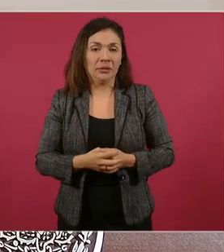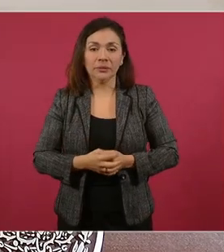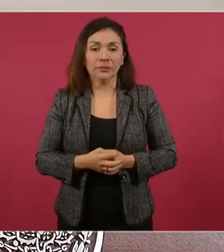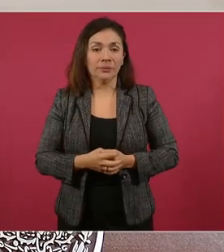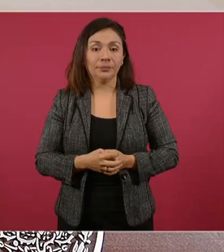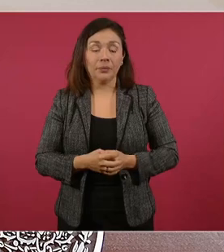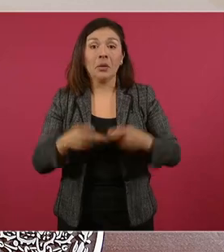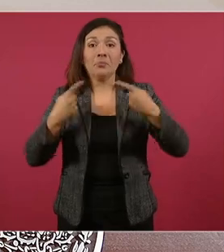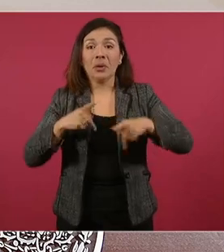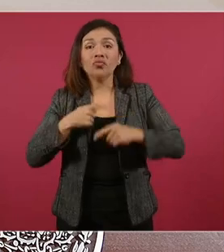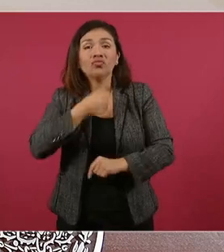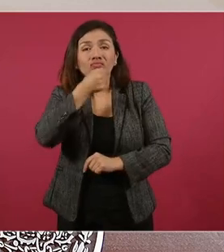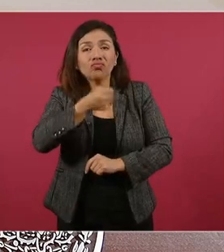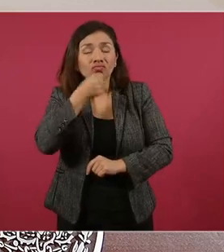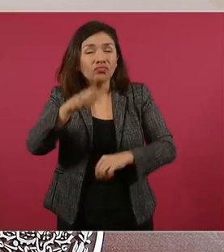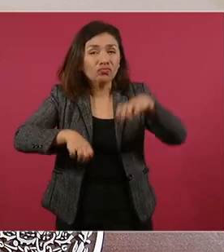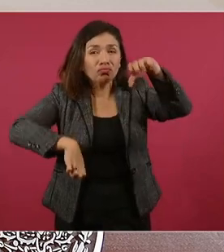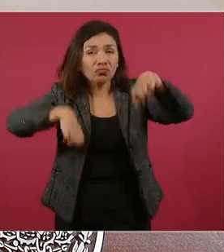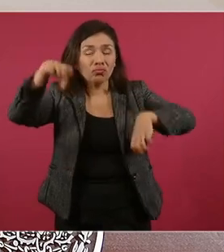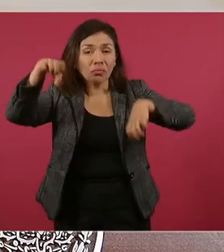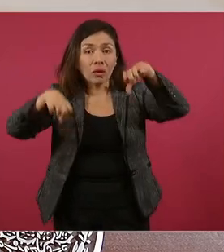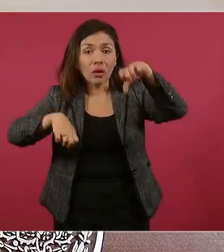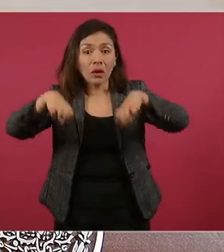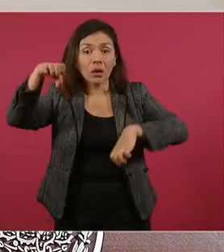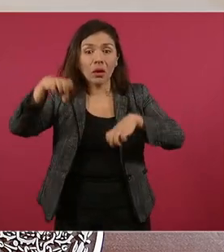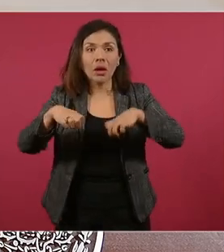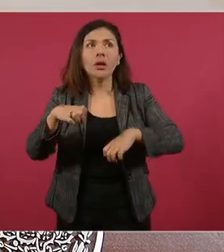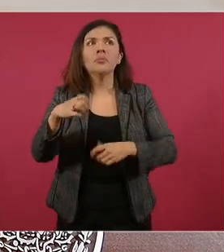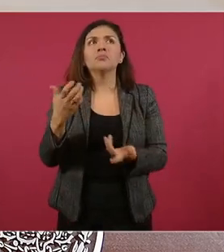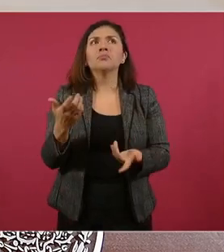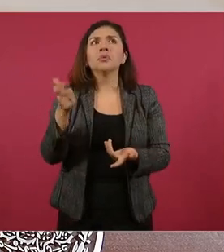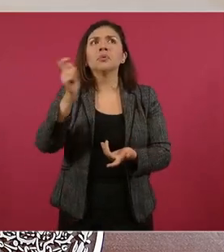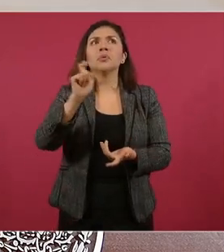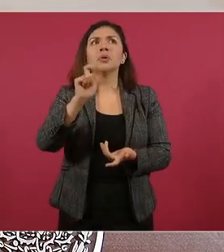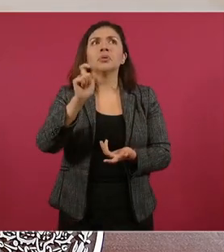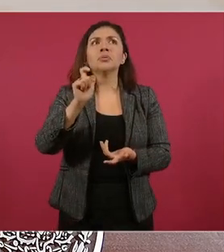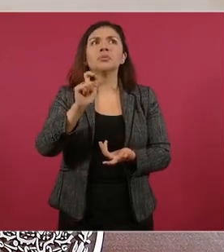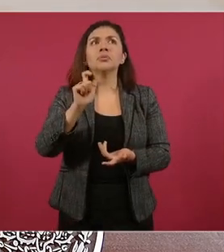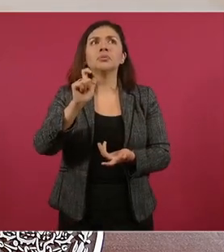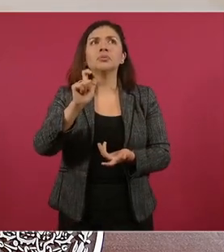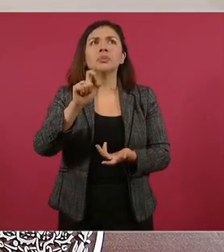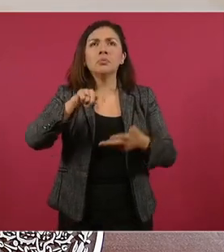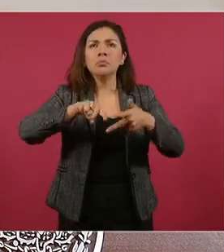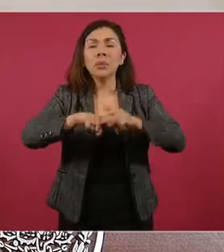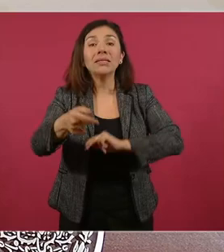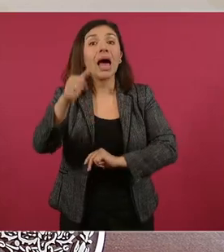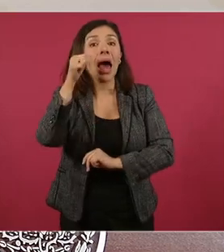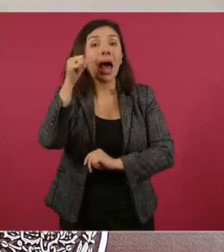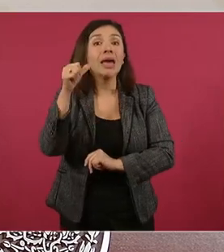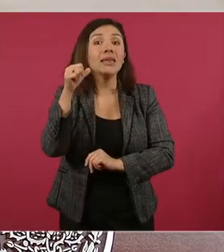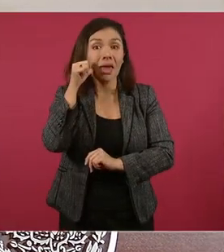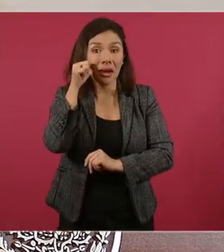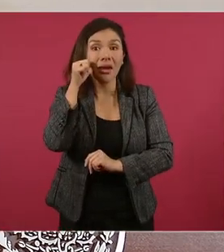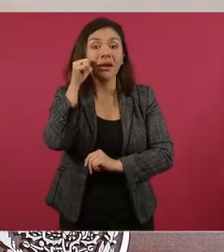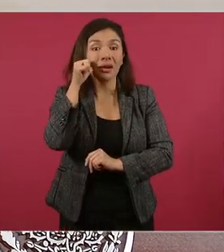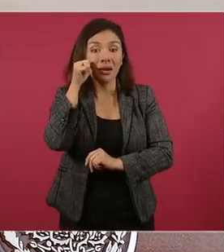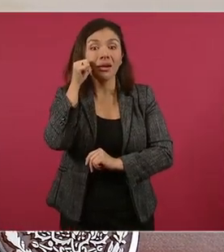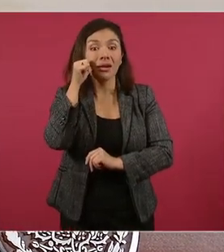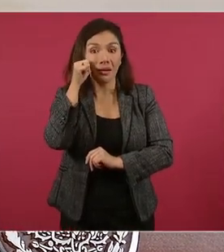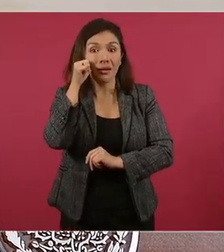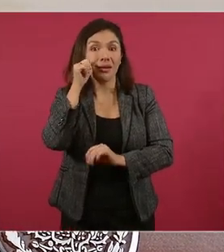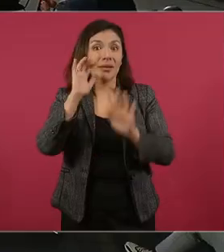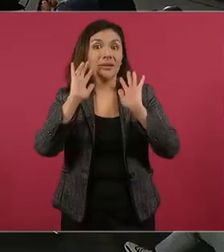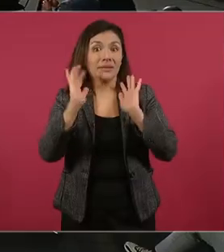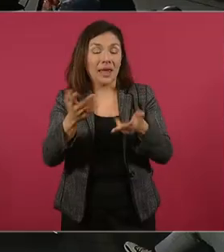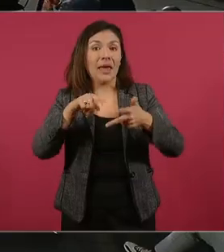Los adultos mayores que a partir de ayer empezaron ya los